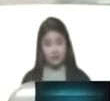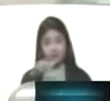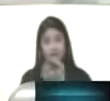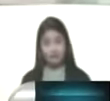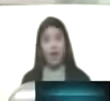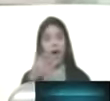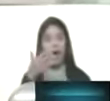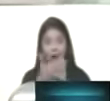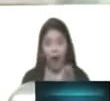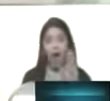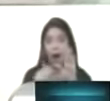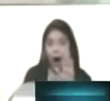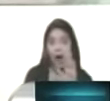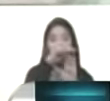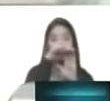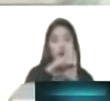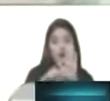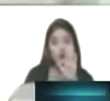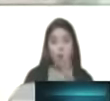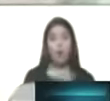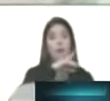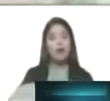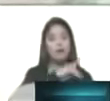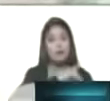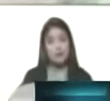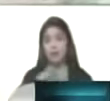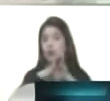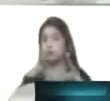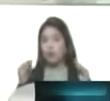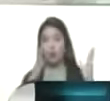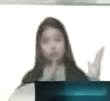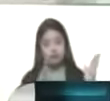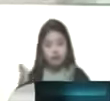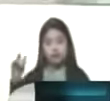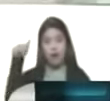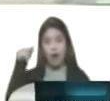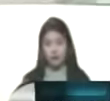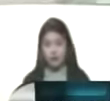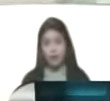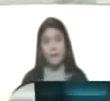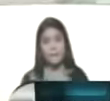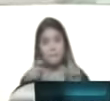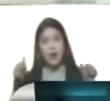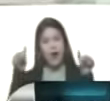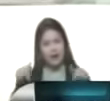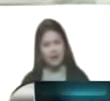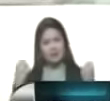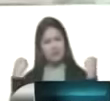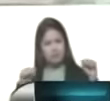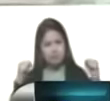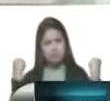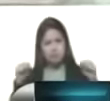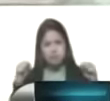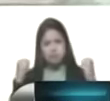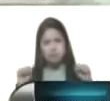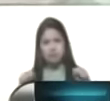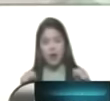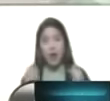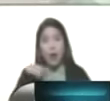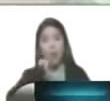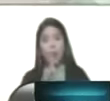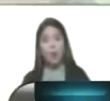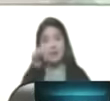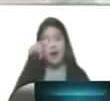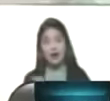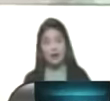tiene normas, normas y disciplina, donde se desarrolla una política sin precedentes